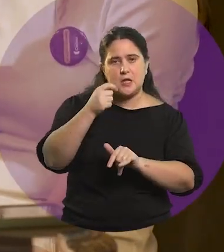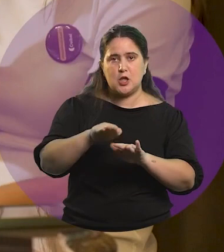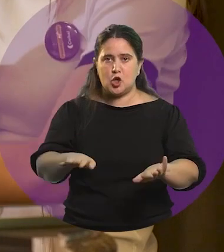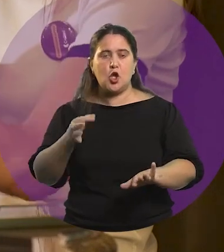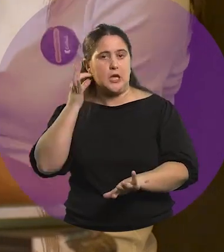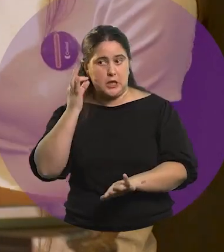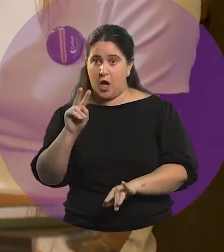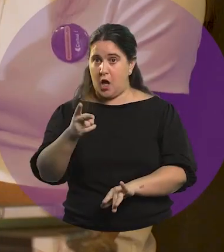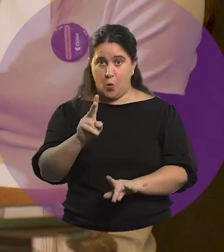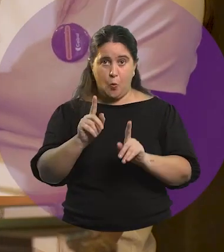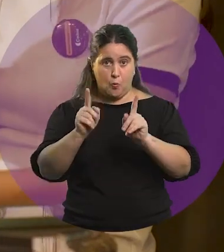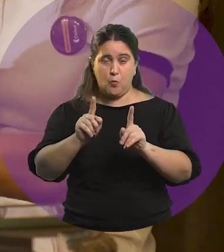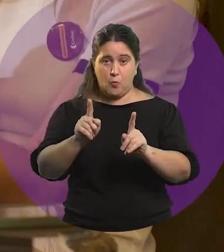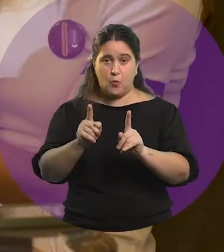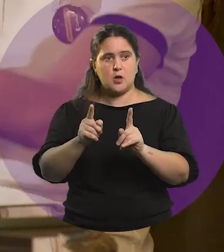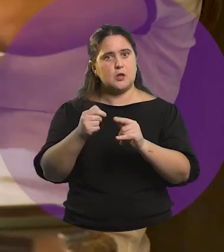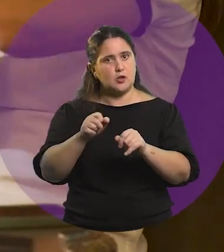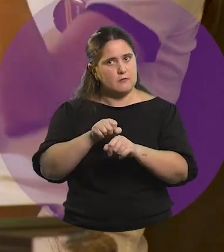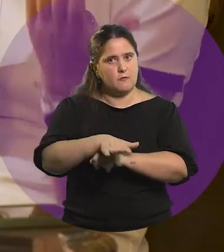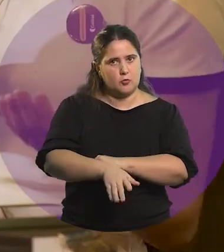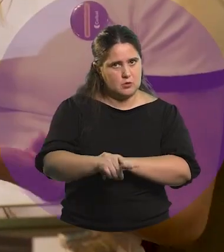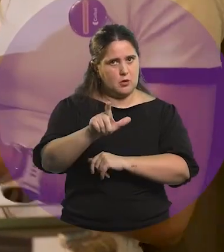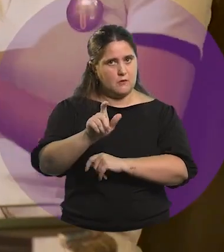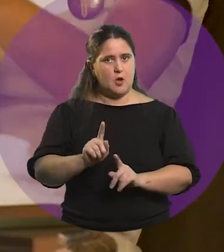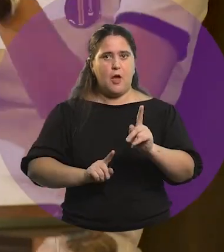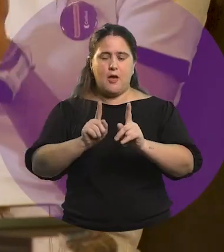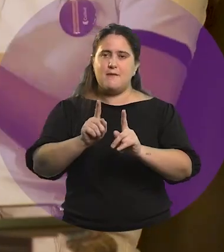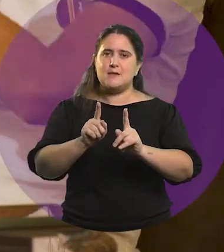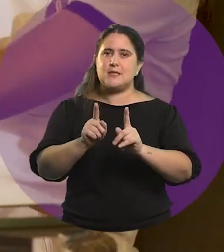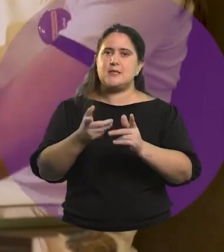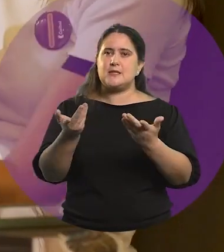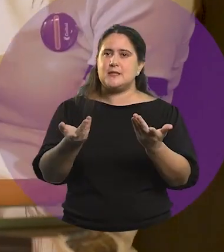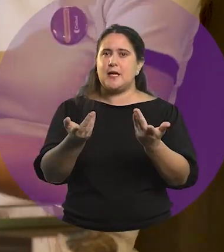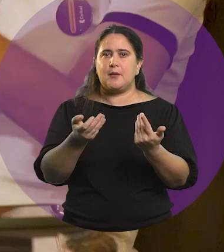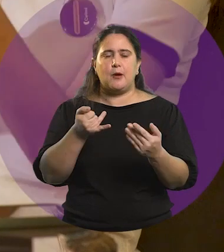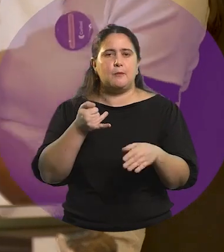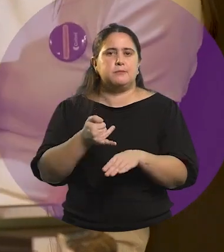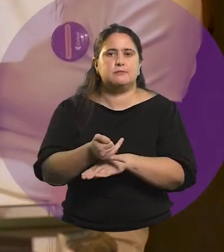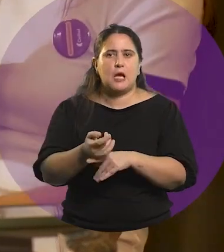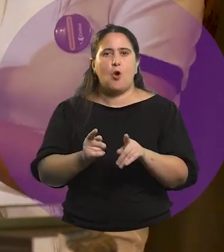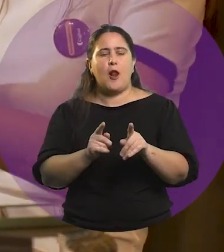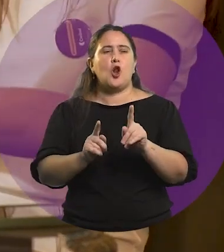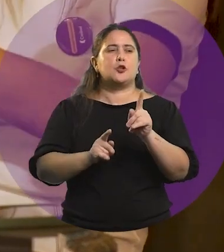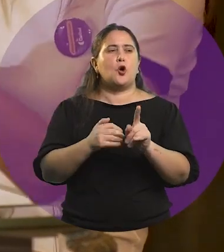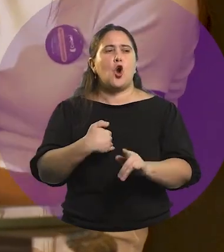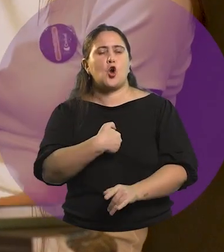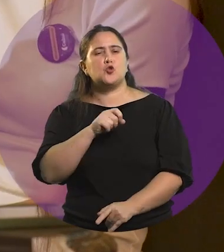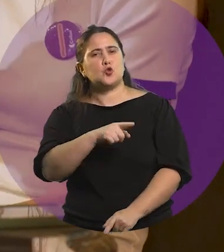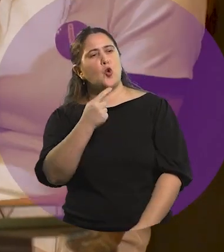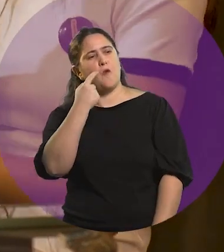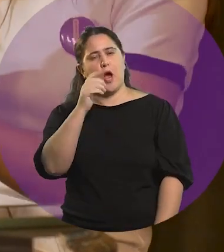niñas incide notablemente. Muchas veces estamos llenos de estéticas con, ¿no?, roles de varones y